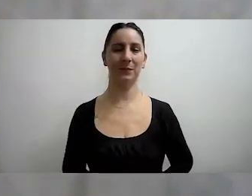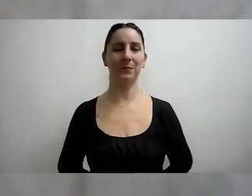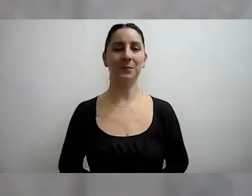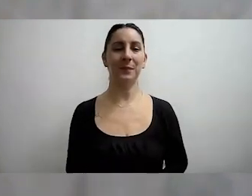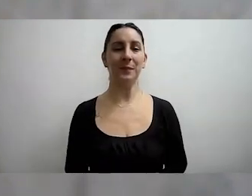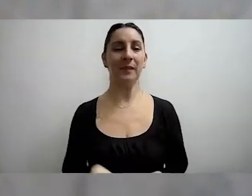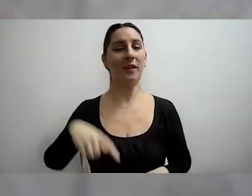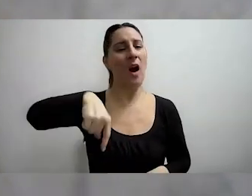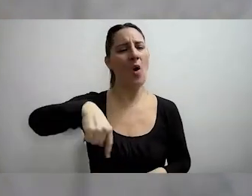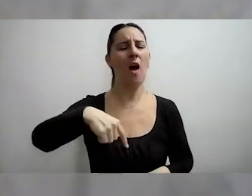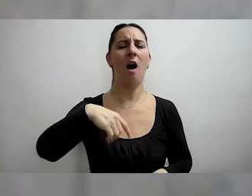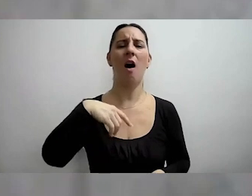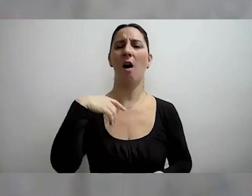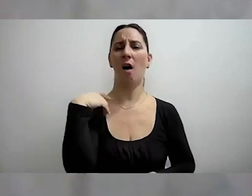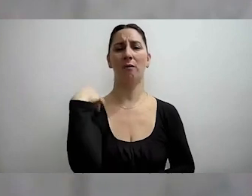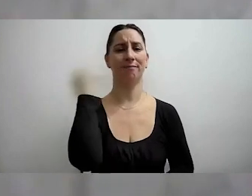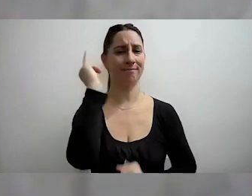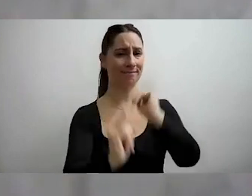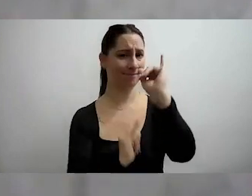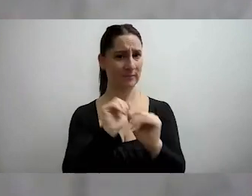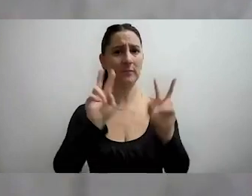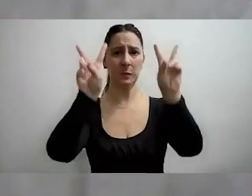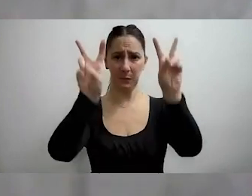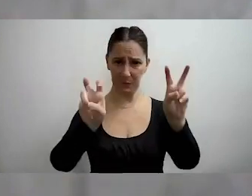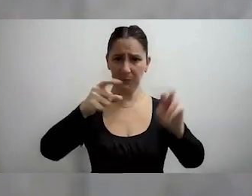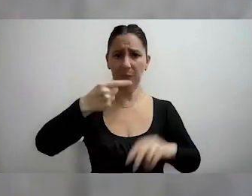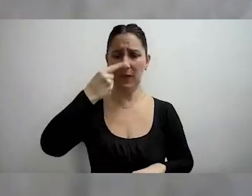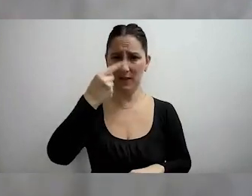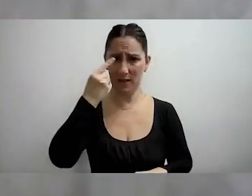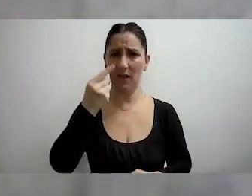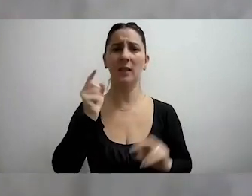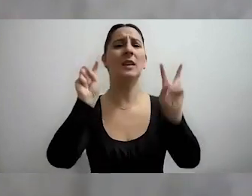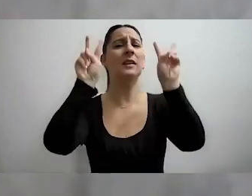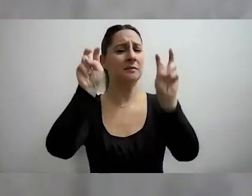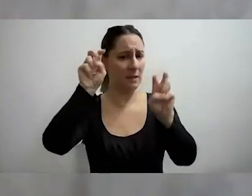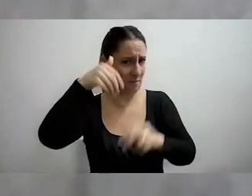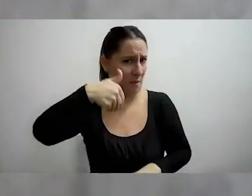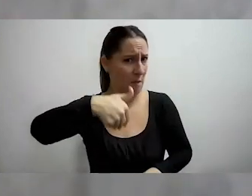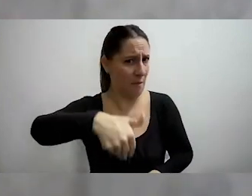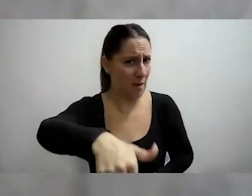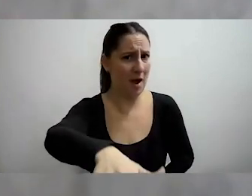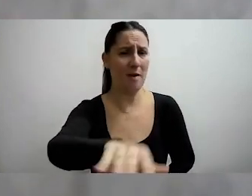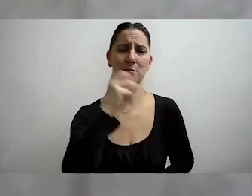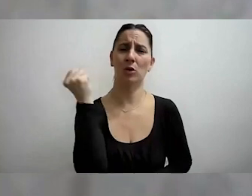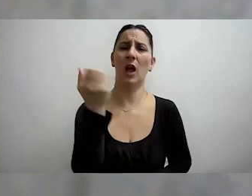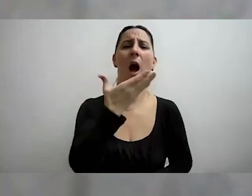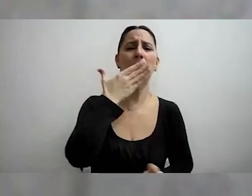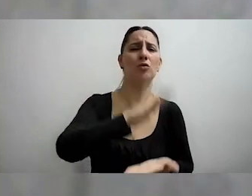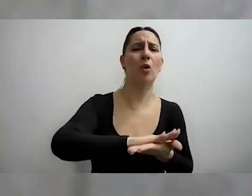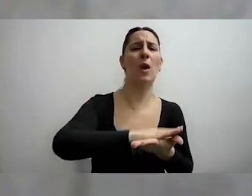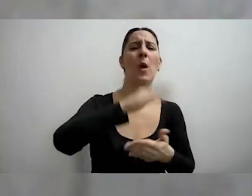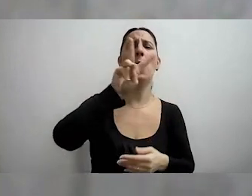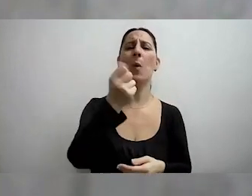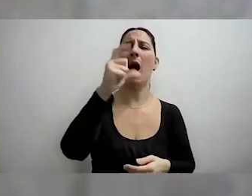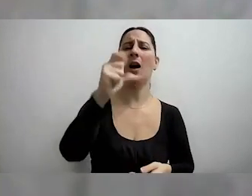desarrollar un tema que es muy interesante, me parece, porque son los temas que se vienen, ¿no? Porque estamos hablando mucho de vaca muerta, estamos mucho